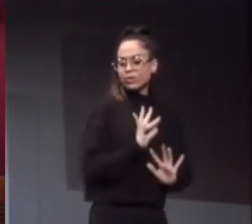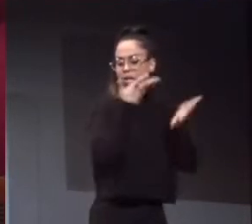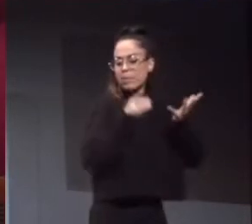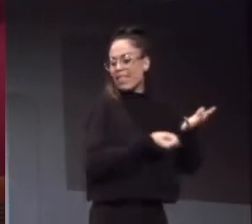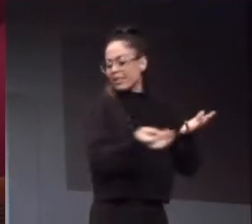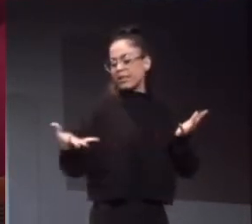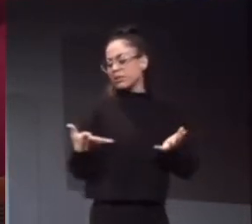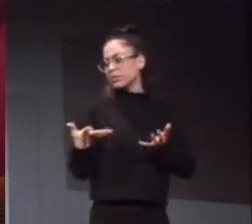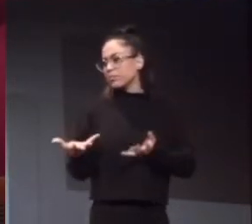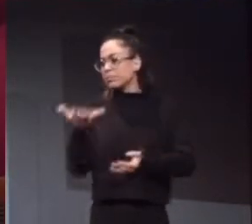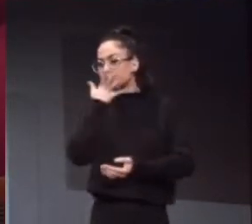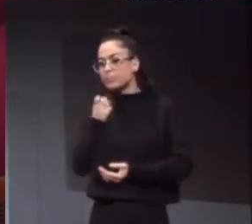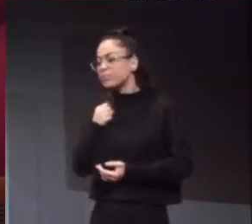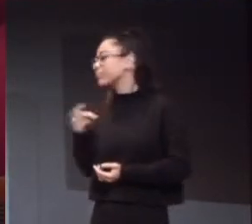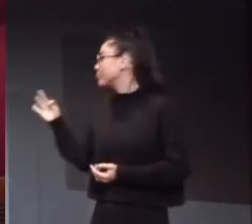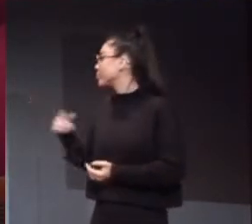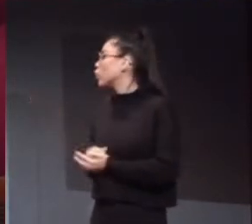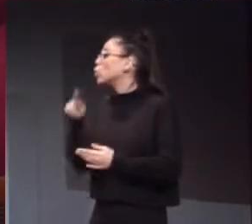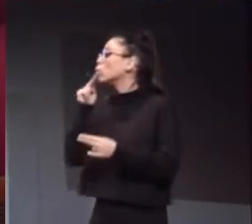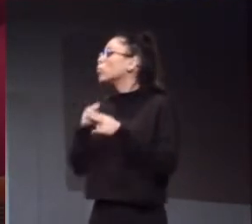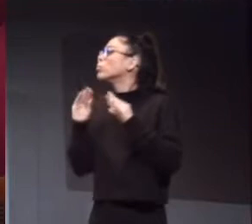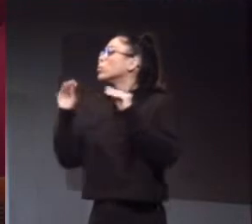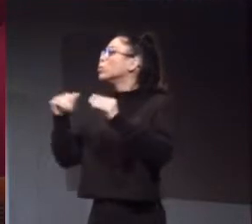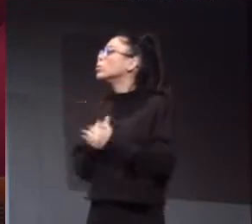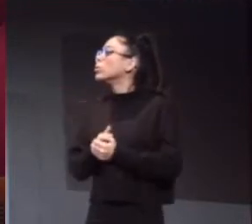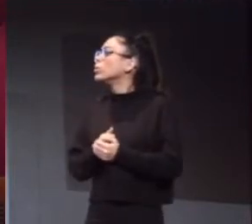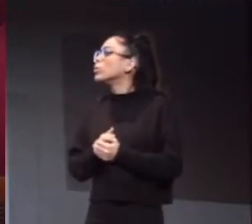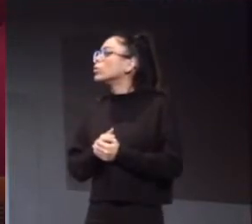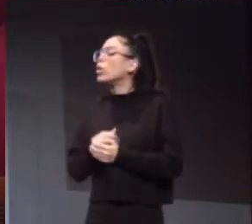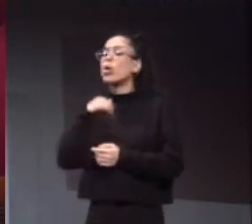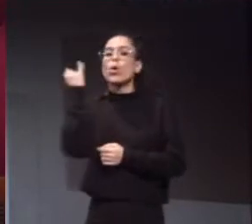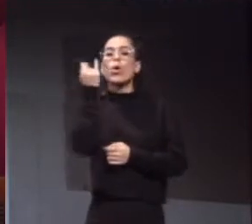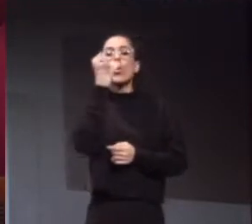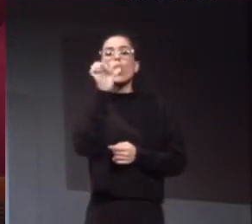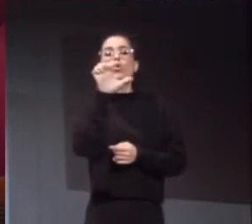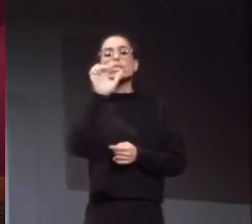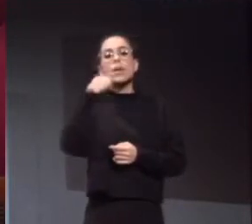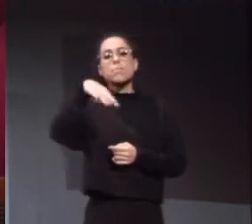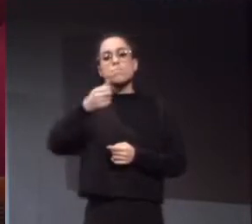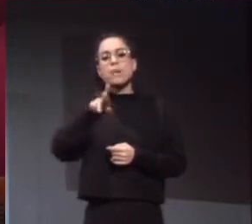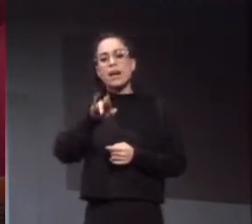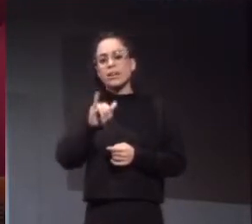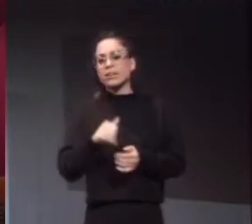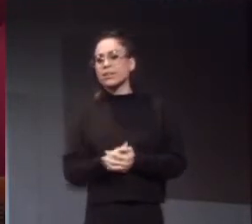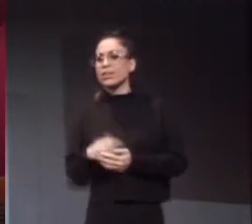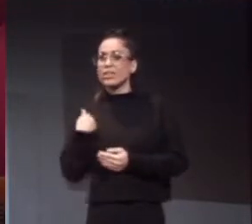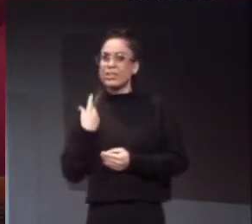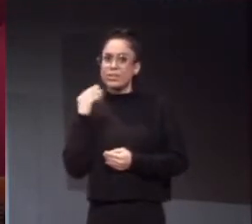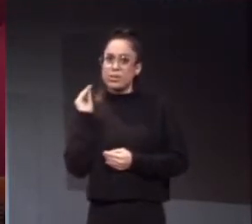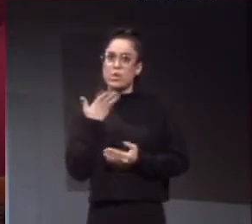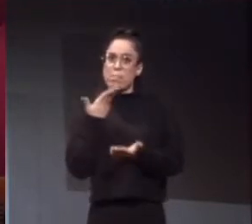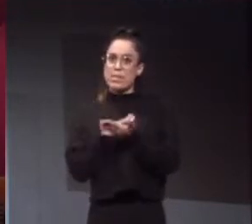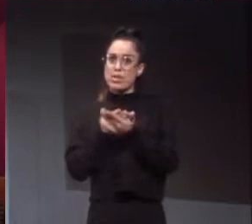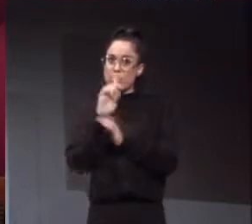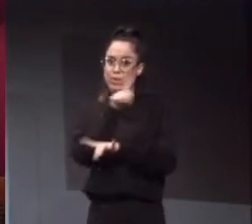nada más caballero como es un hombre sin hijos jose mari jose mari yo había pedido preguntas cortas bueno